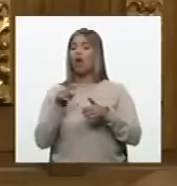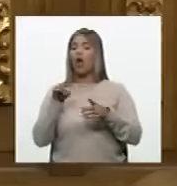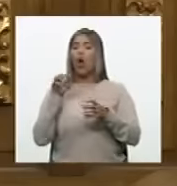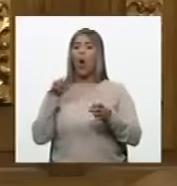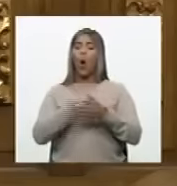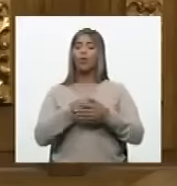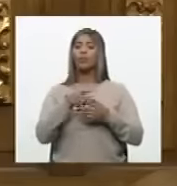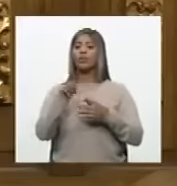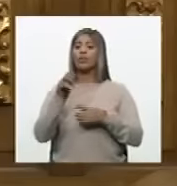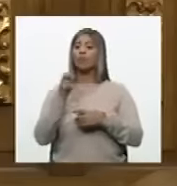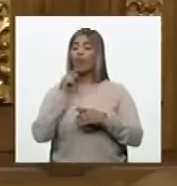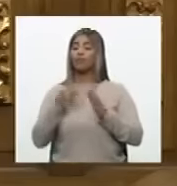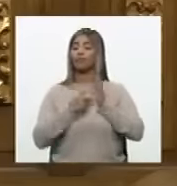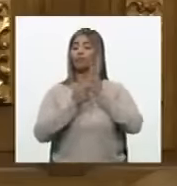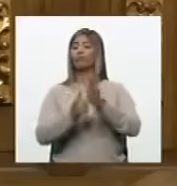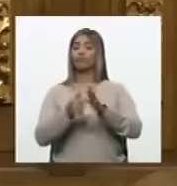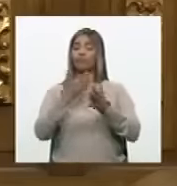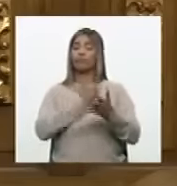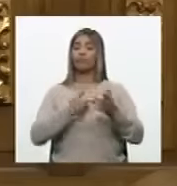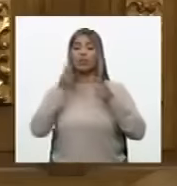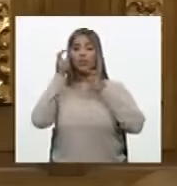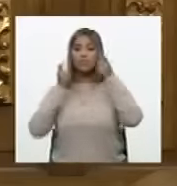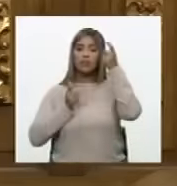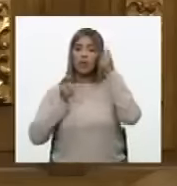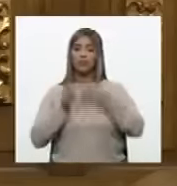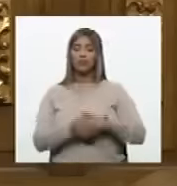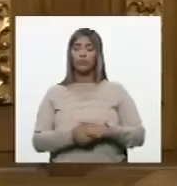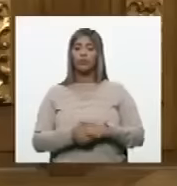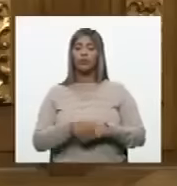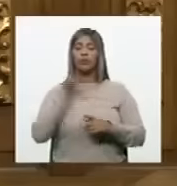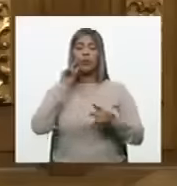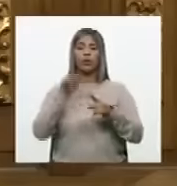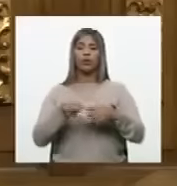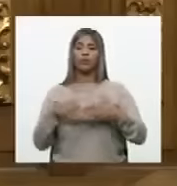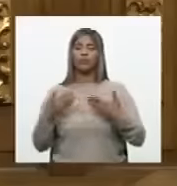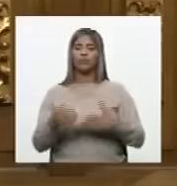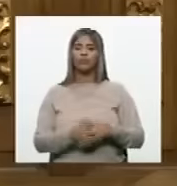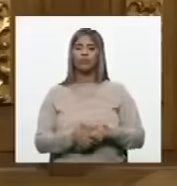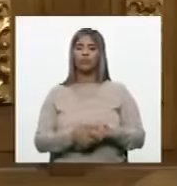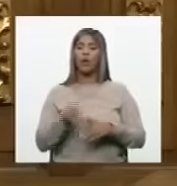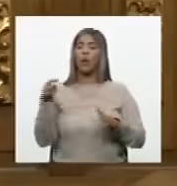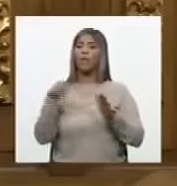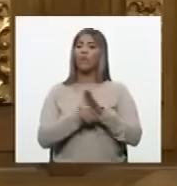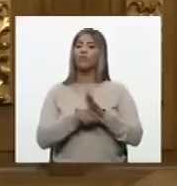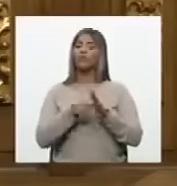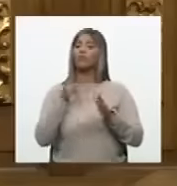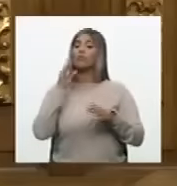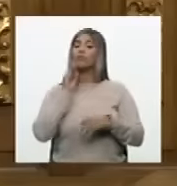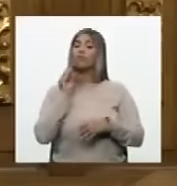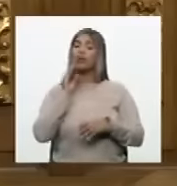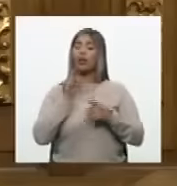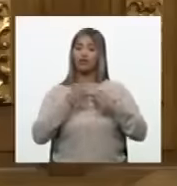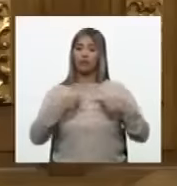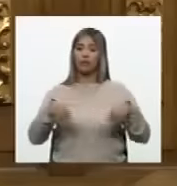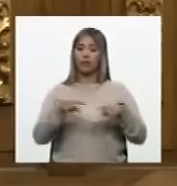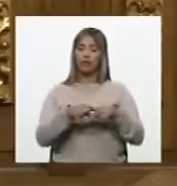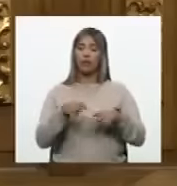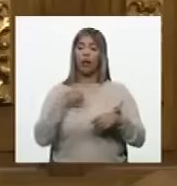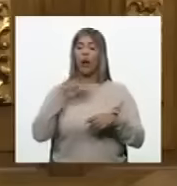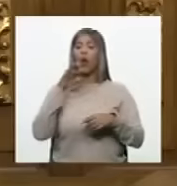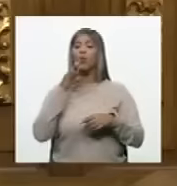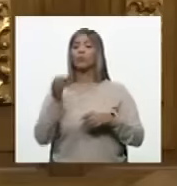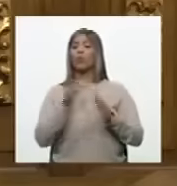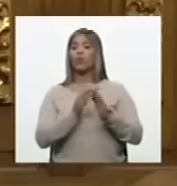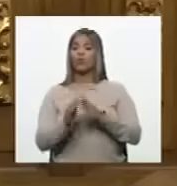por el comandante eterno Hugo Chávez, con el objetivo de profundizar las experiencias territoriales de los consejos